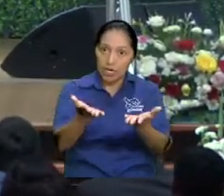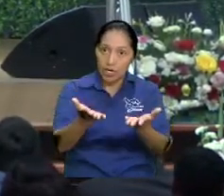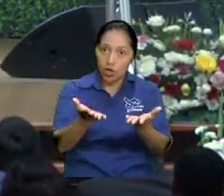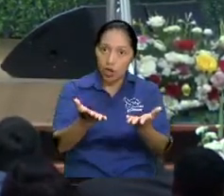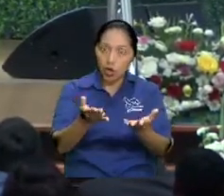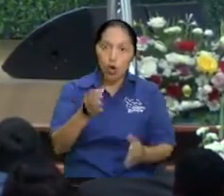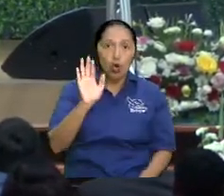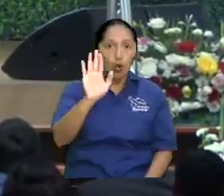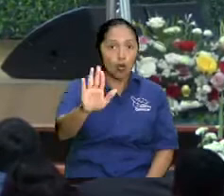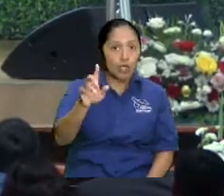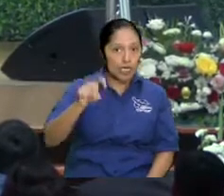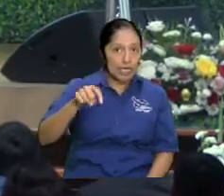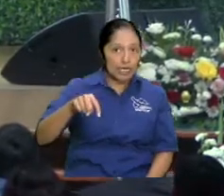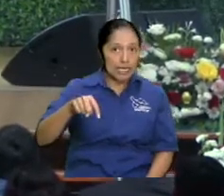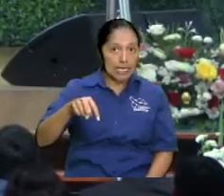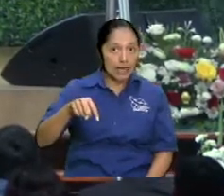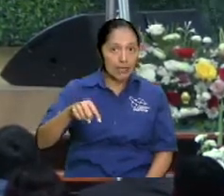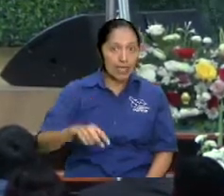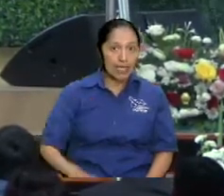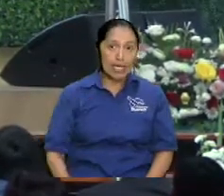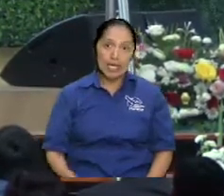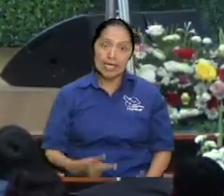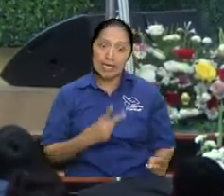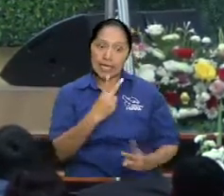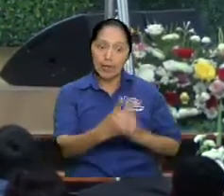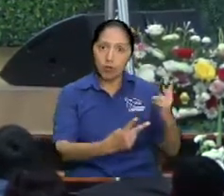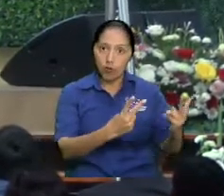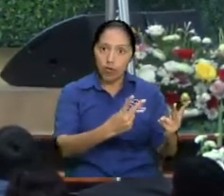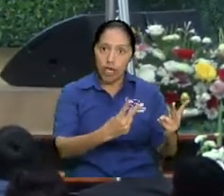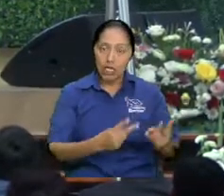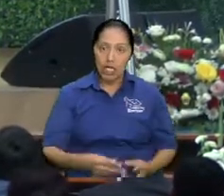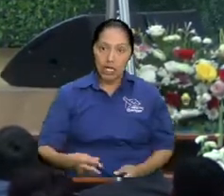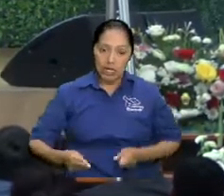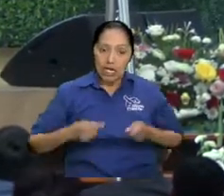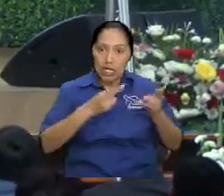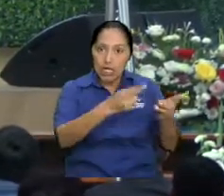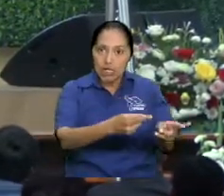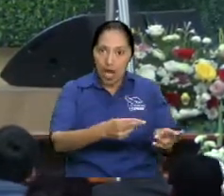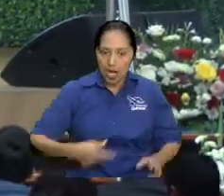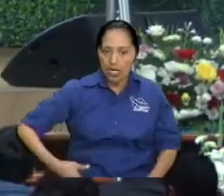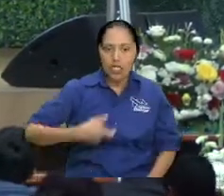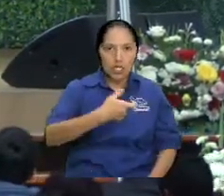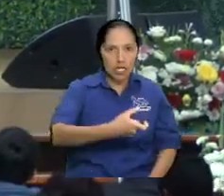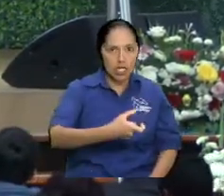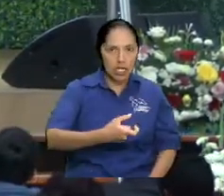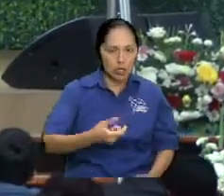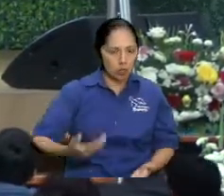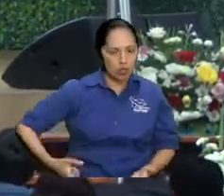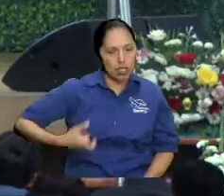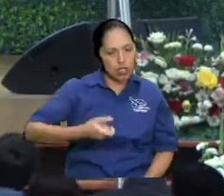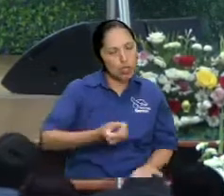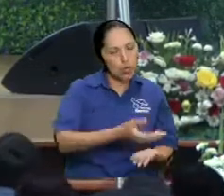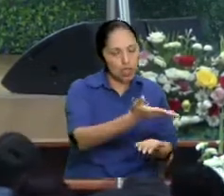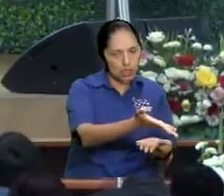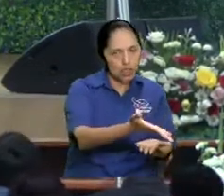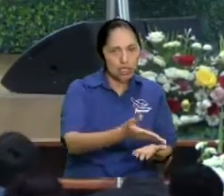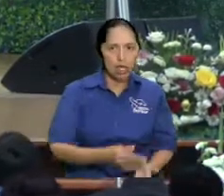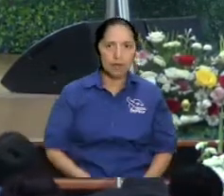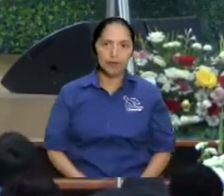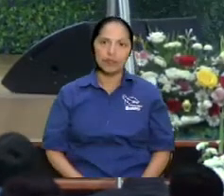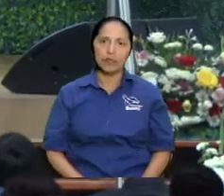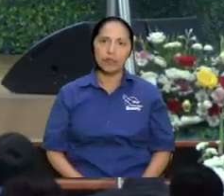Señor, pero, ¿cómo dice tu palabra que las riquezas del injusto te las darás al justo, verdad?